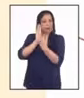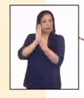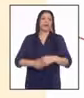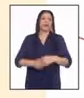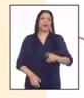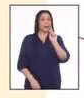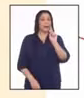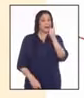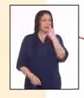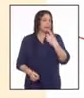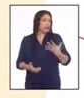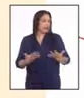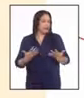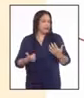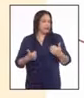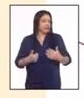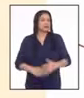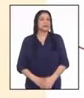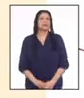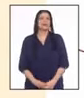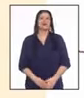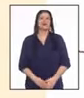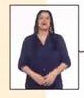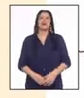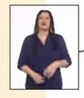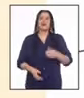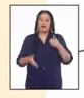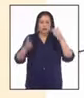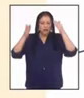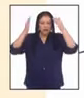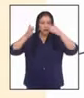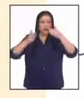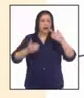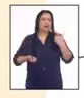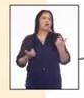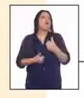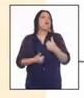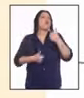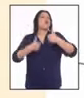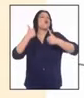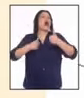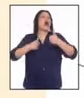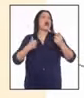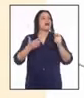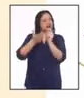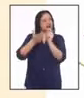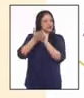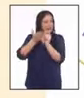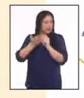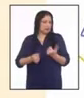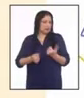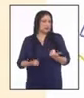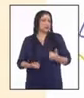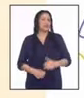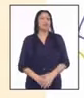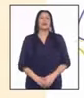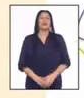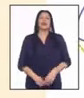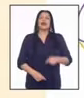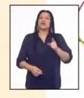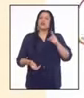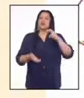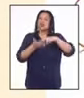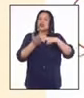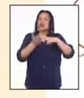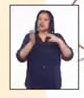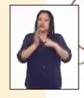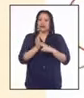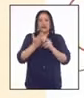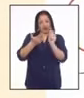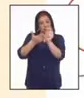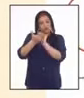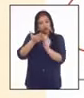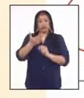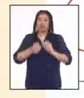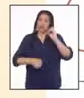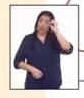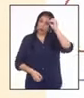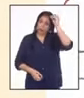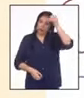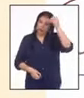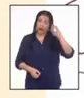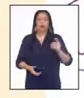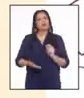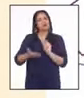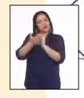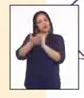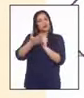El primer criterio tiene que ver con el tipo de texto. Esto significa que el artículo de opinión es un